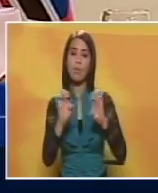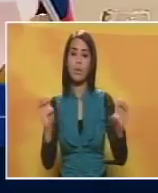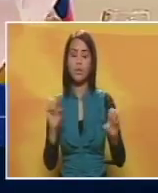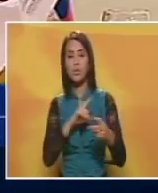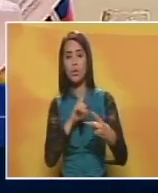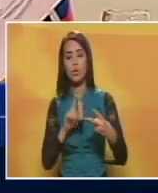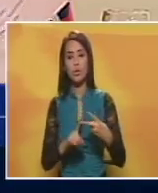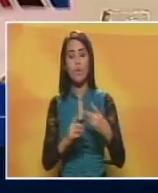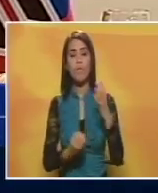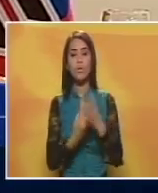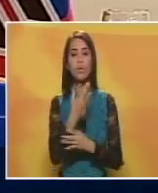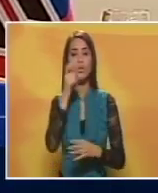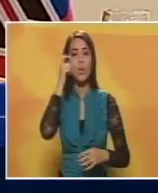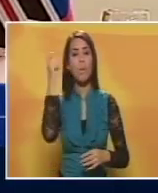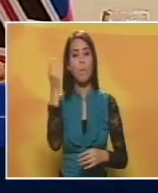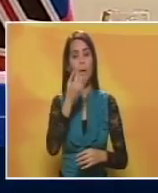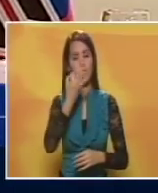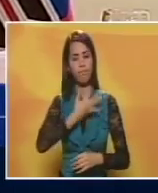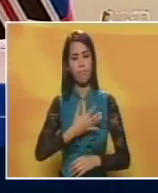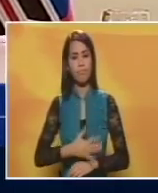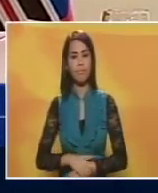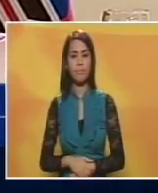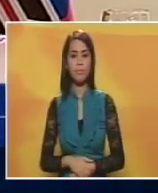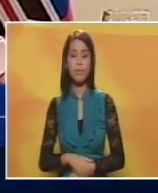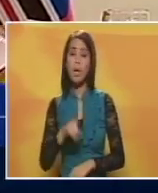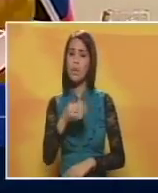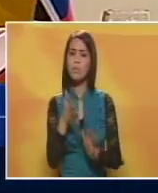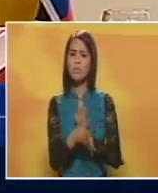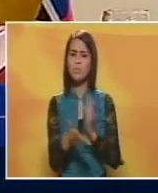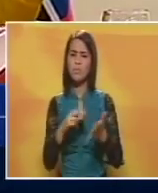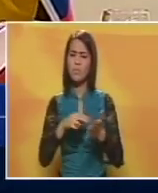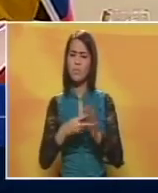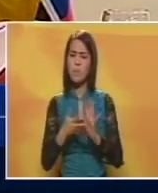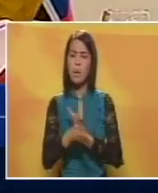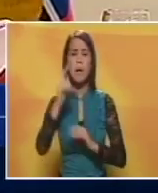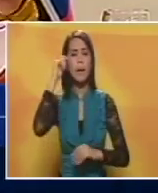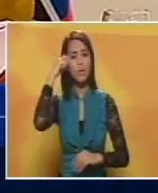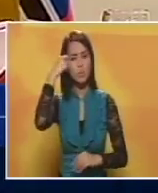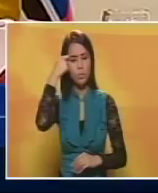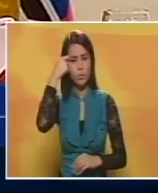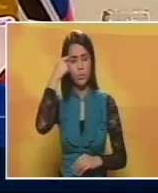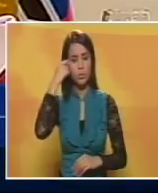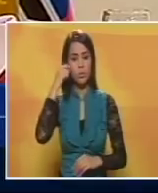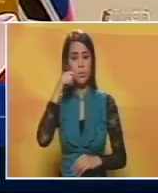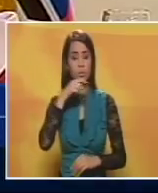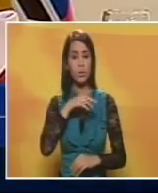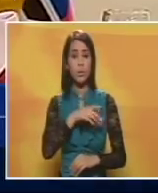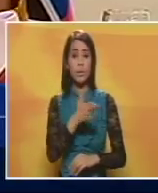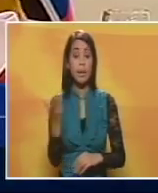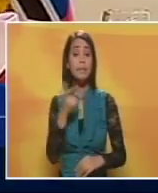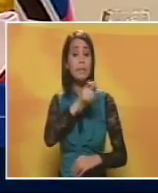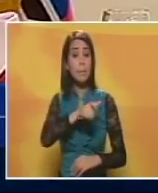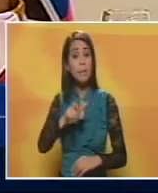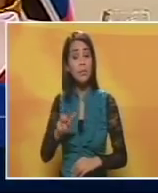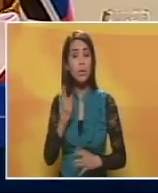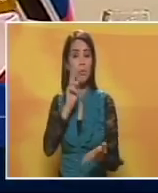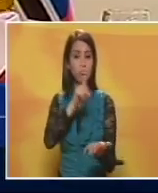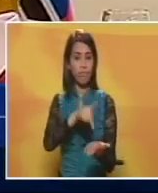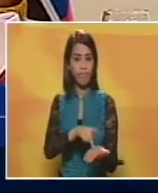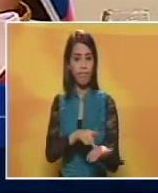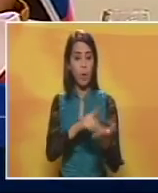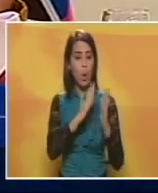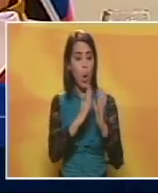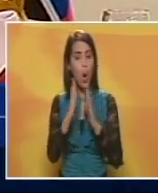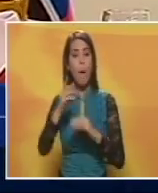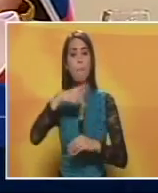Un Pueblo Digno. Esto significa, recordemos que estas personas participando,